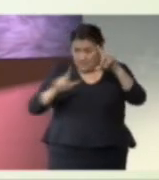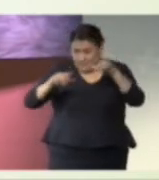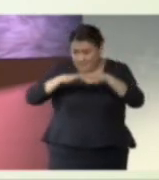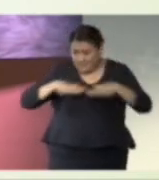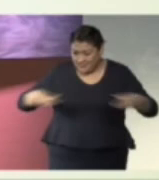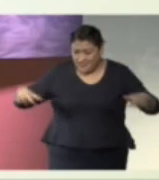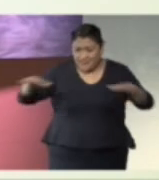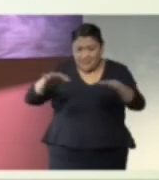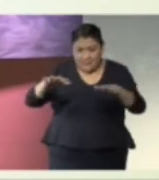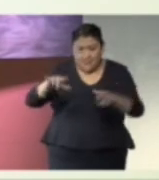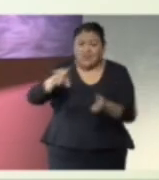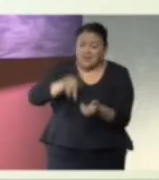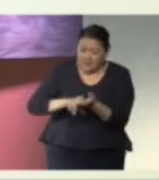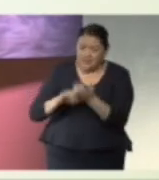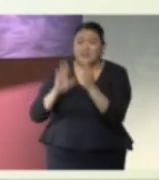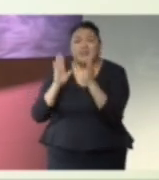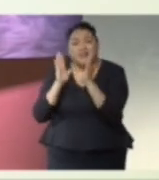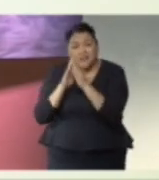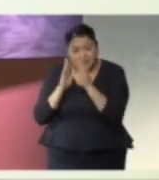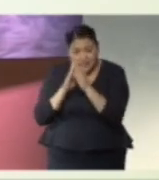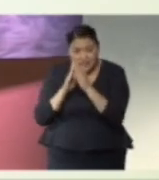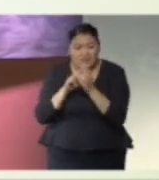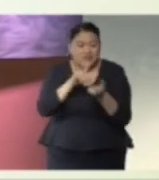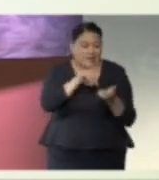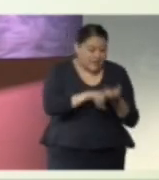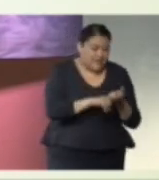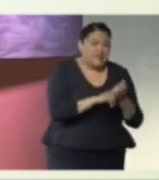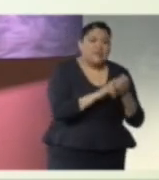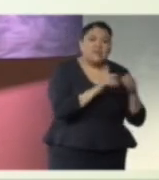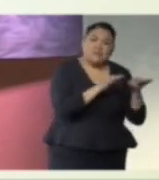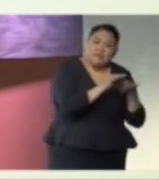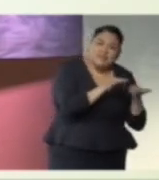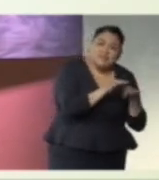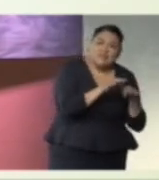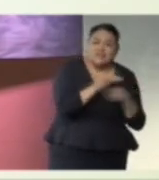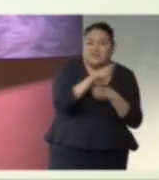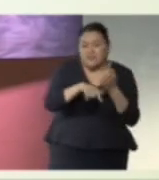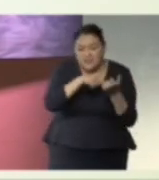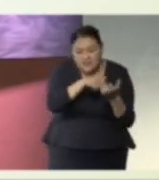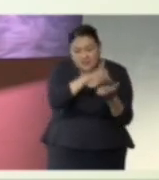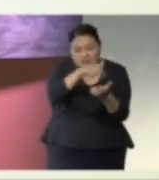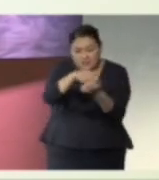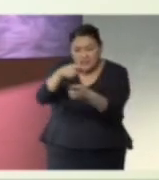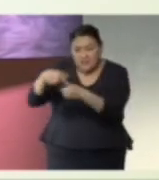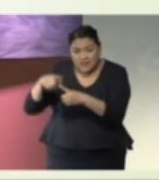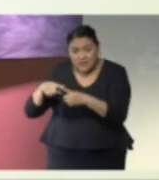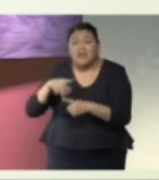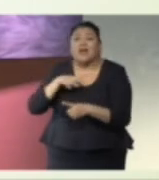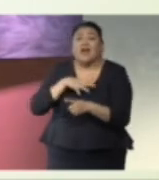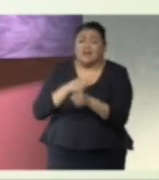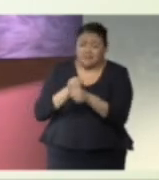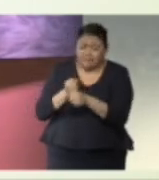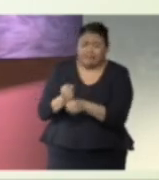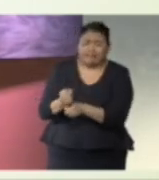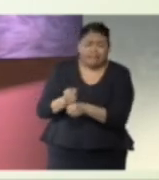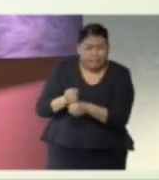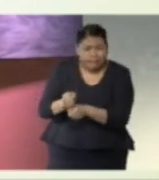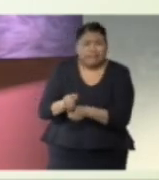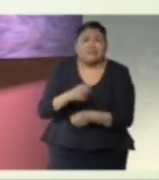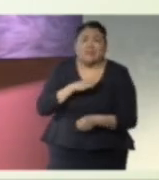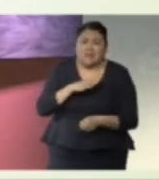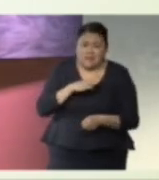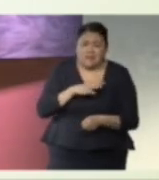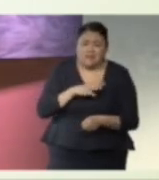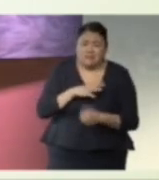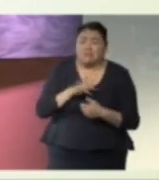al interior de las diferentes organizaciones, de los diferentes espacios laborales, se puede identificar y que también afectan,